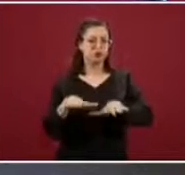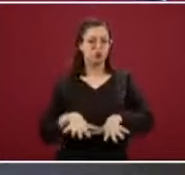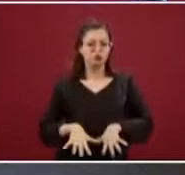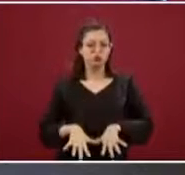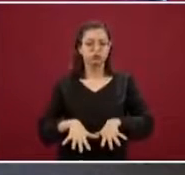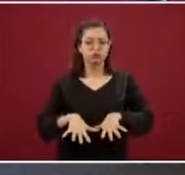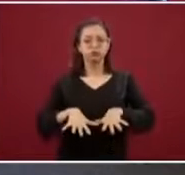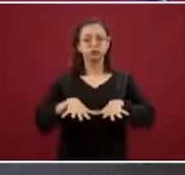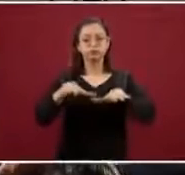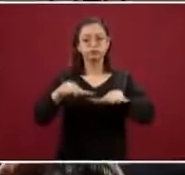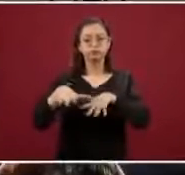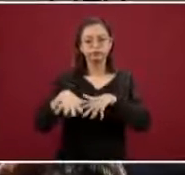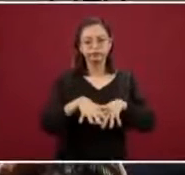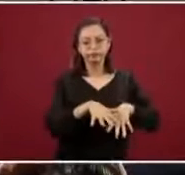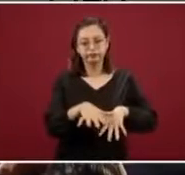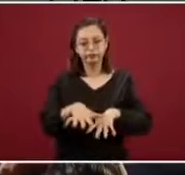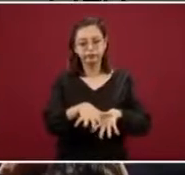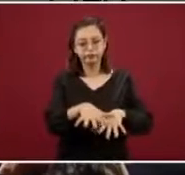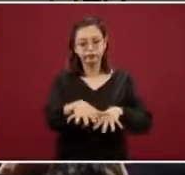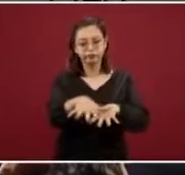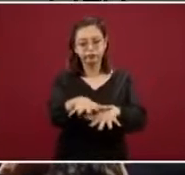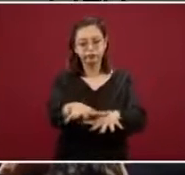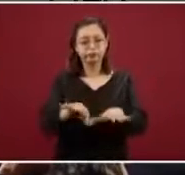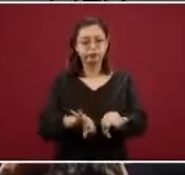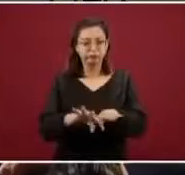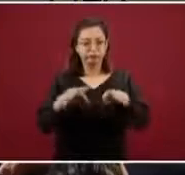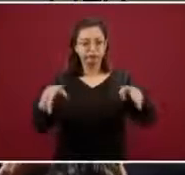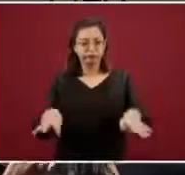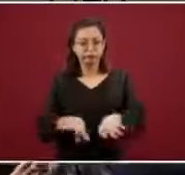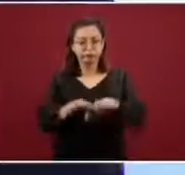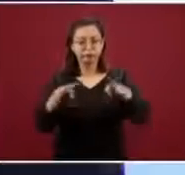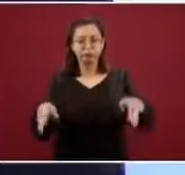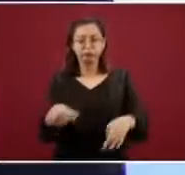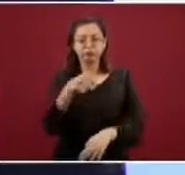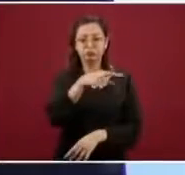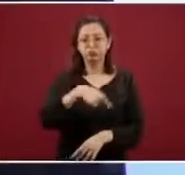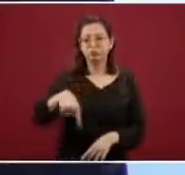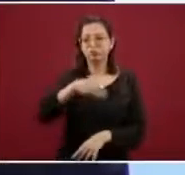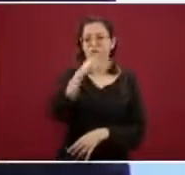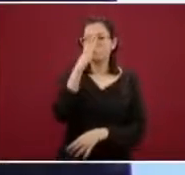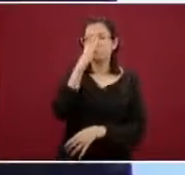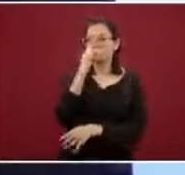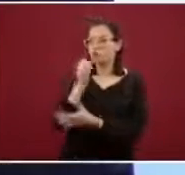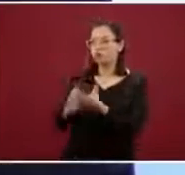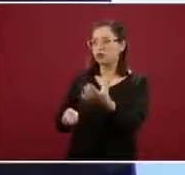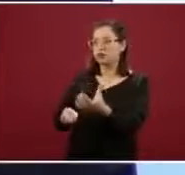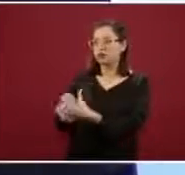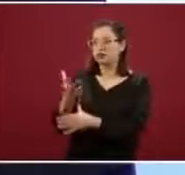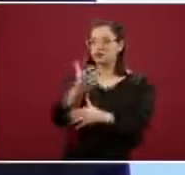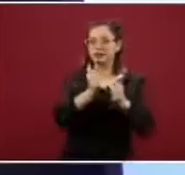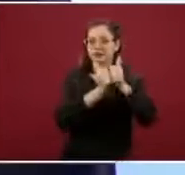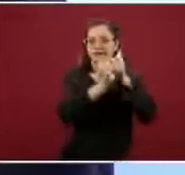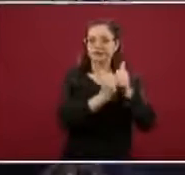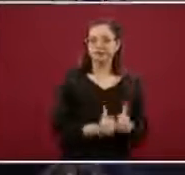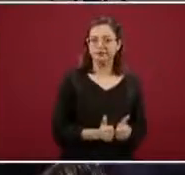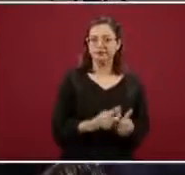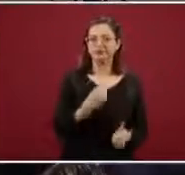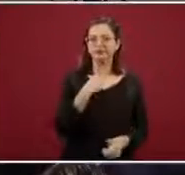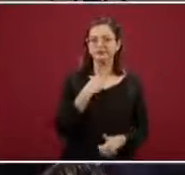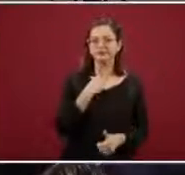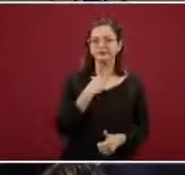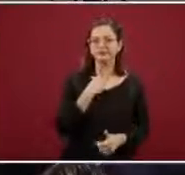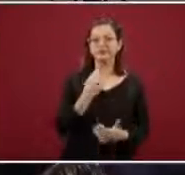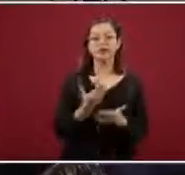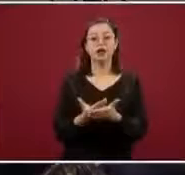la creciente o el desbordamiento de los ríos, ahora ya tengan